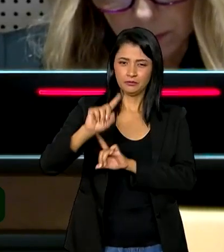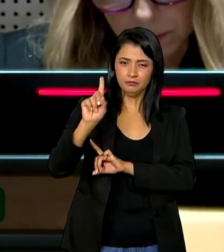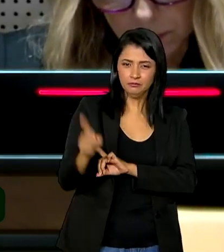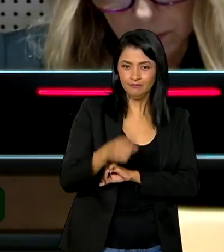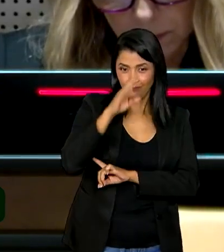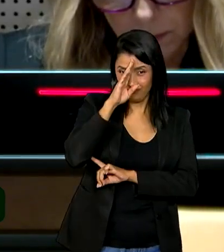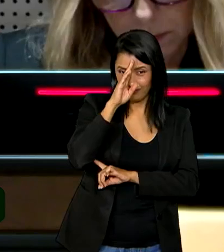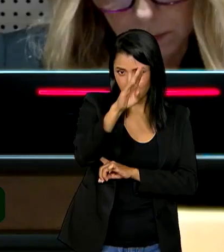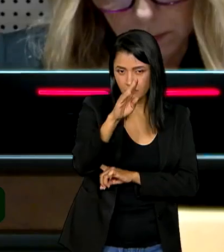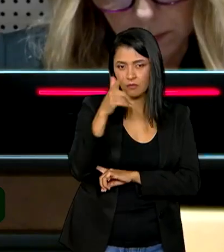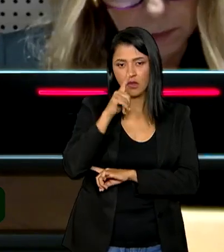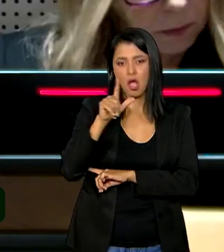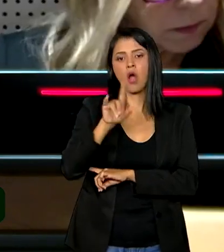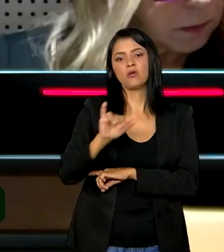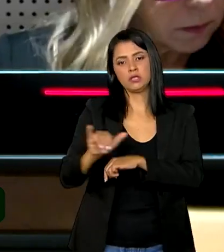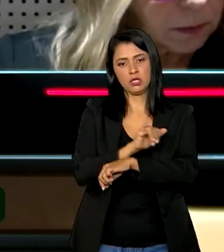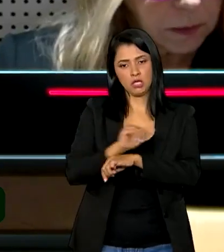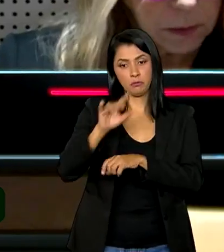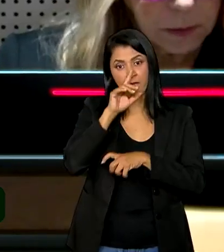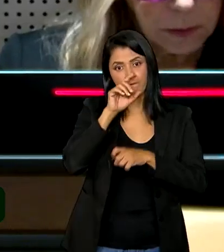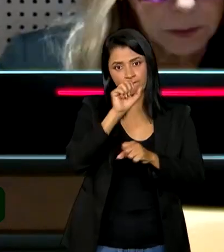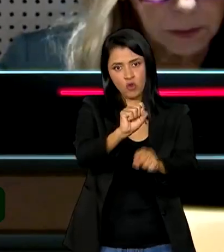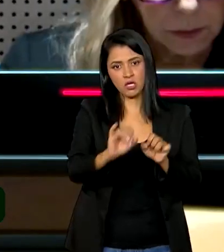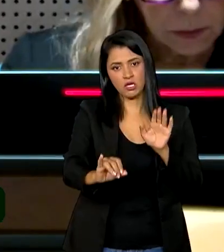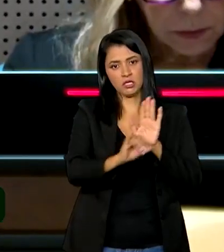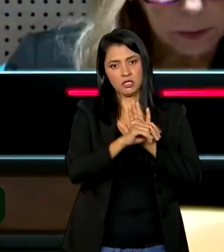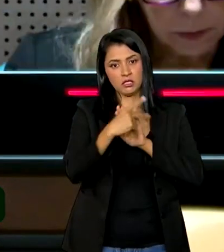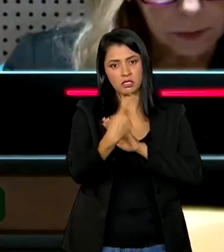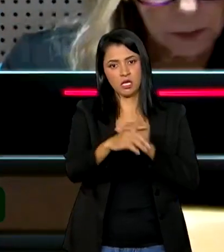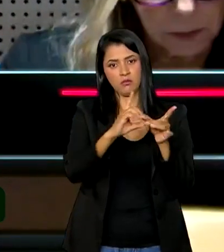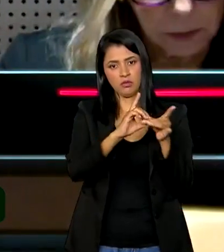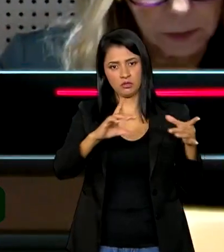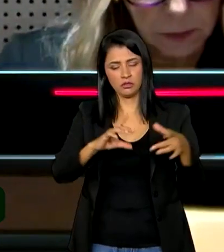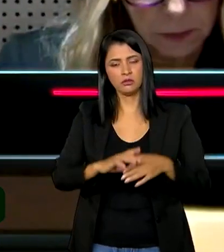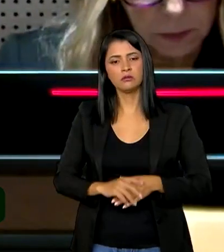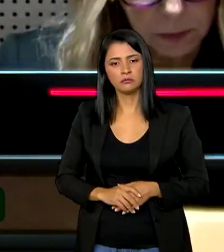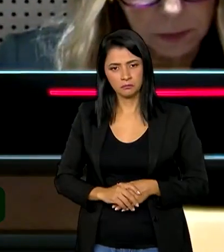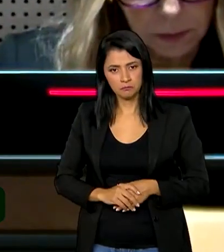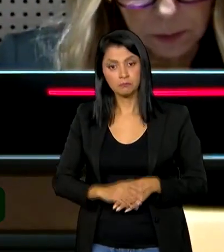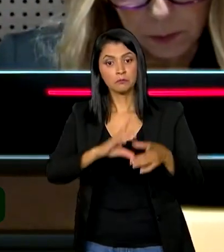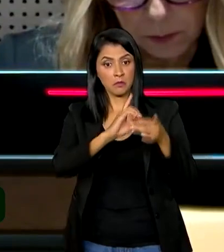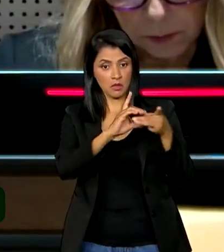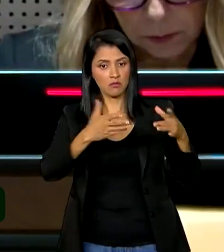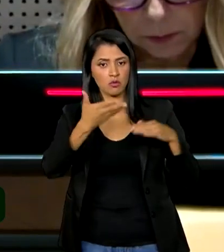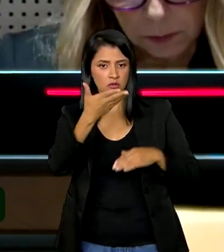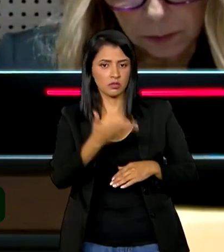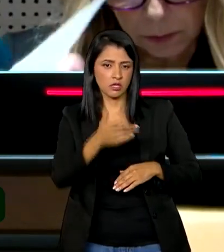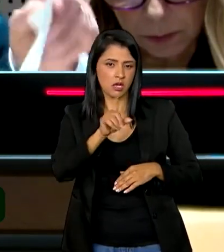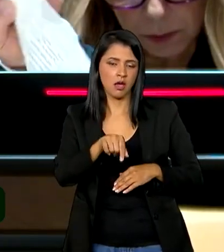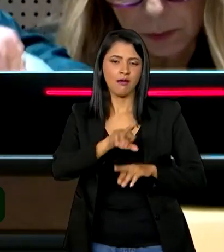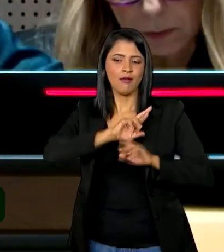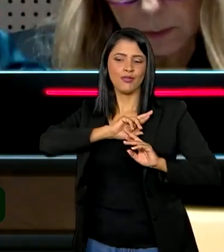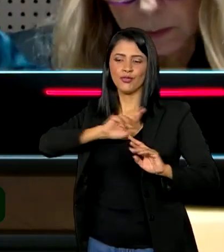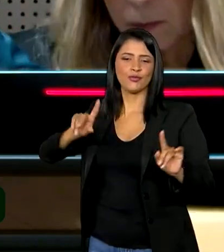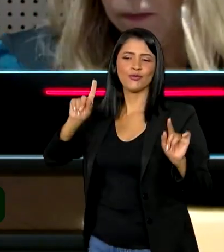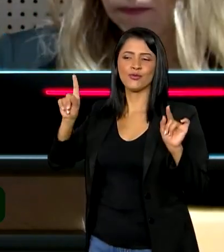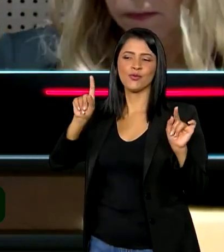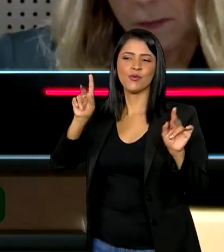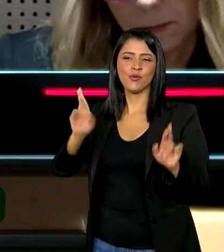veraz, consustanciales ao conceito mesmo da democracia. Para o presidente Lula, os países democráticos têm desafios para os quais